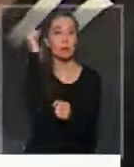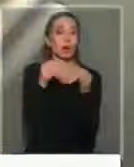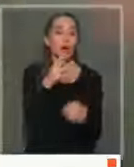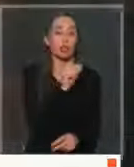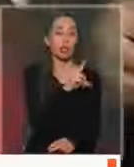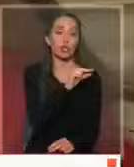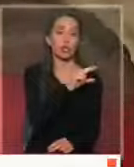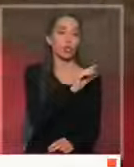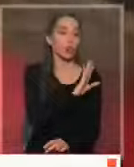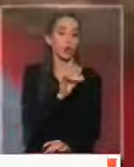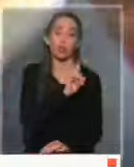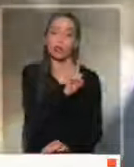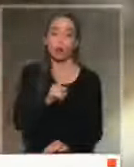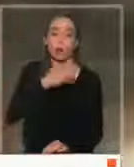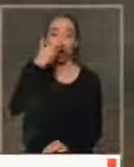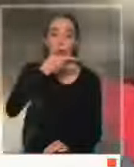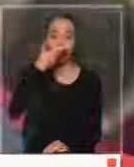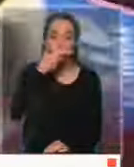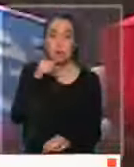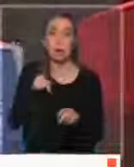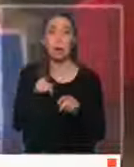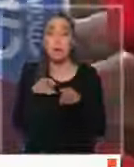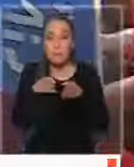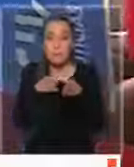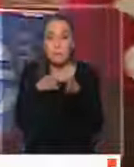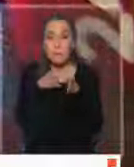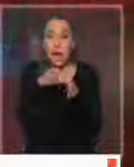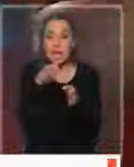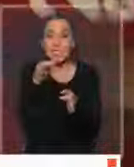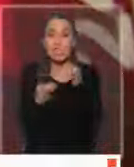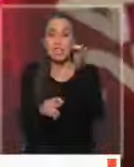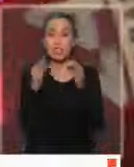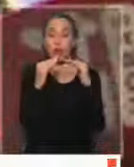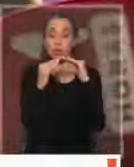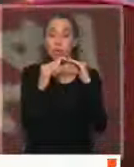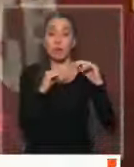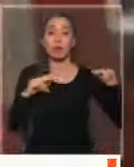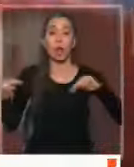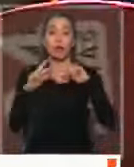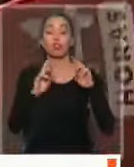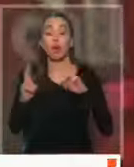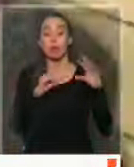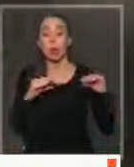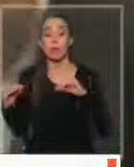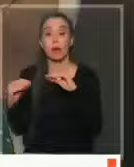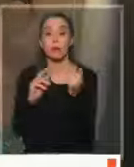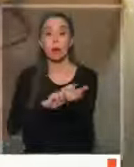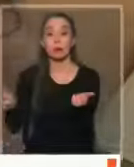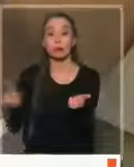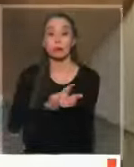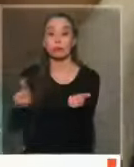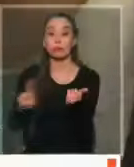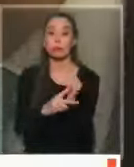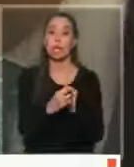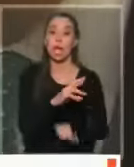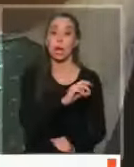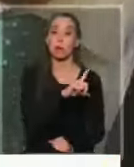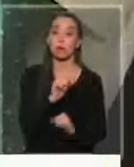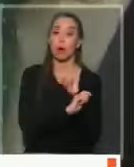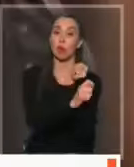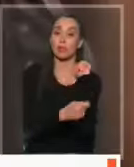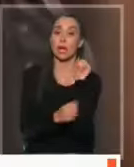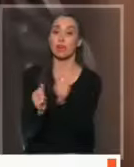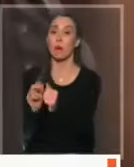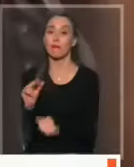No hago ninguna declaración. En los pasillos de tribunales aún retumbaba el intercambio de WhatsApps entre Hermosilla y Vivanco, uno